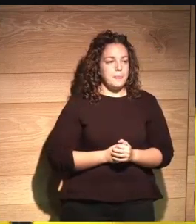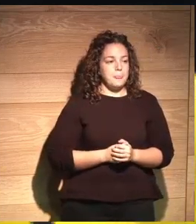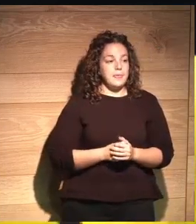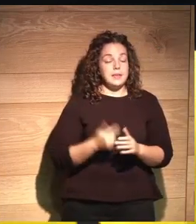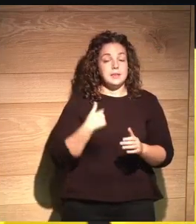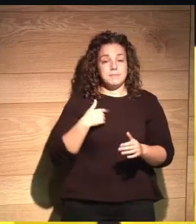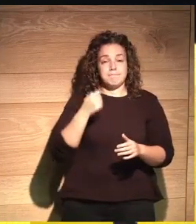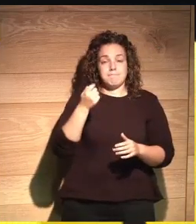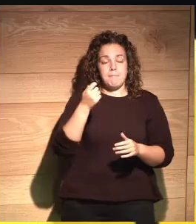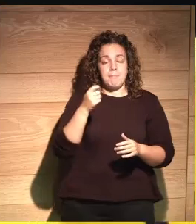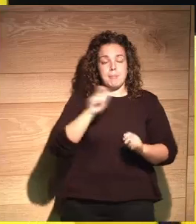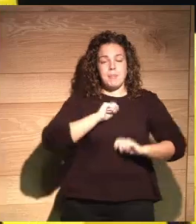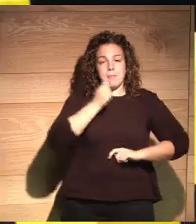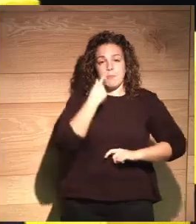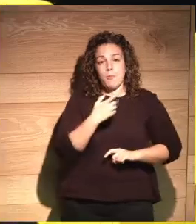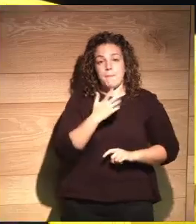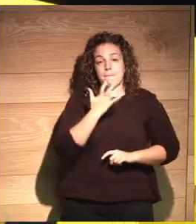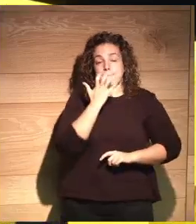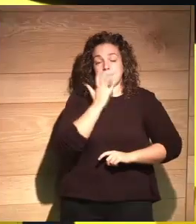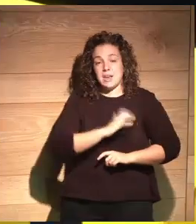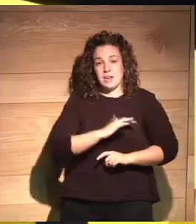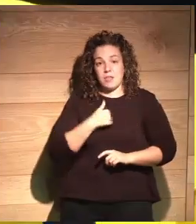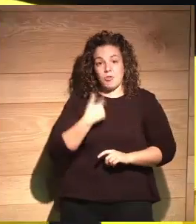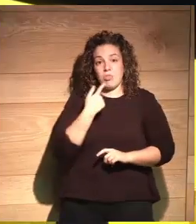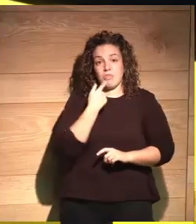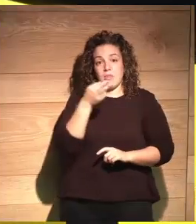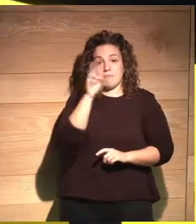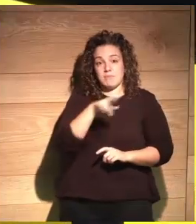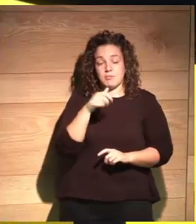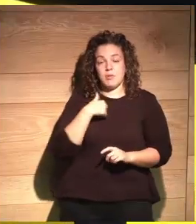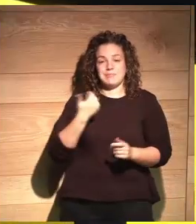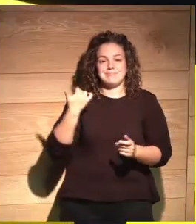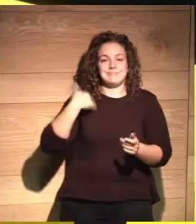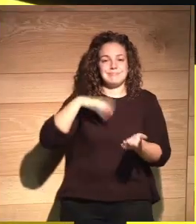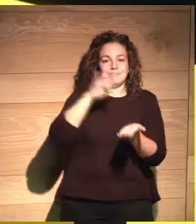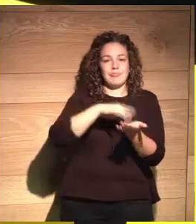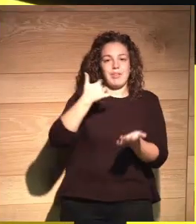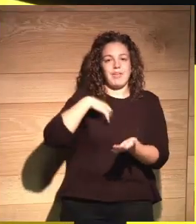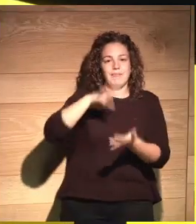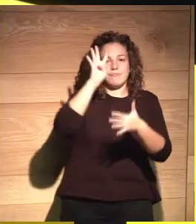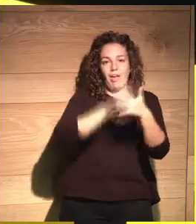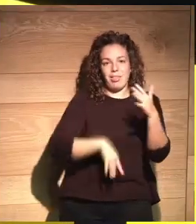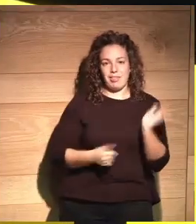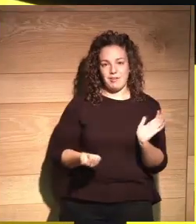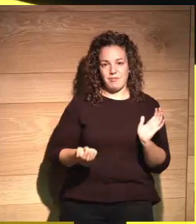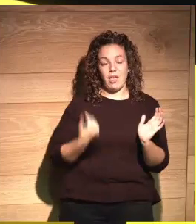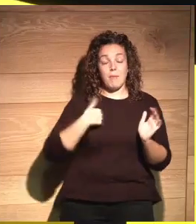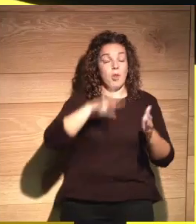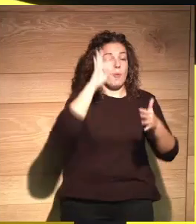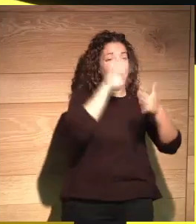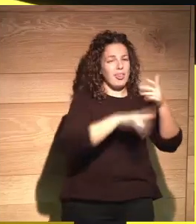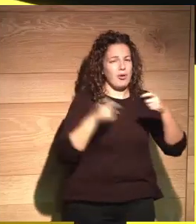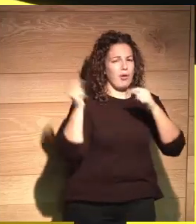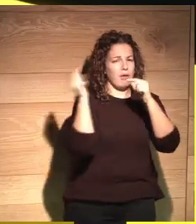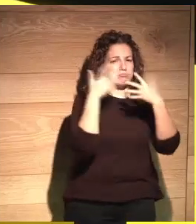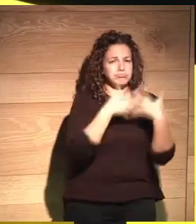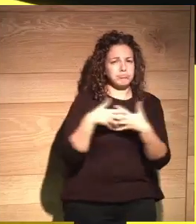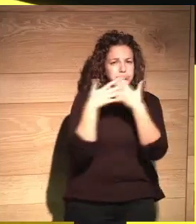realmente dramático y repito pasó también en barcelona pero en barcelona lucharon